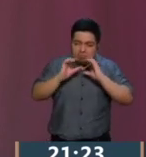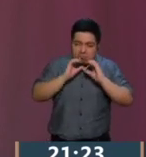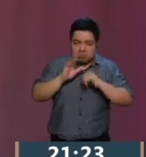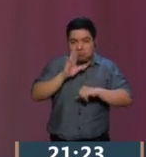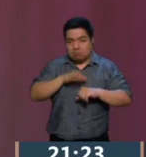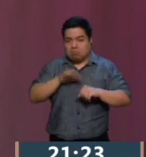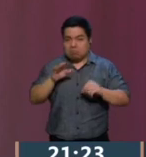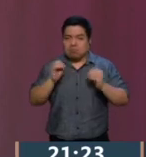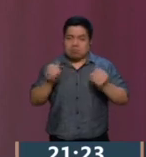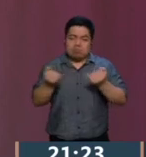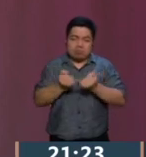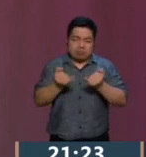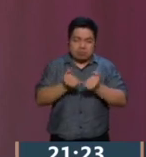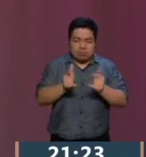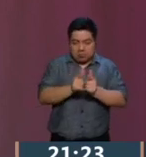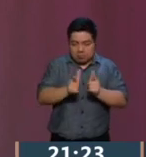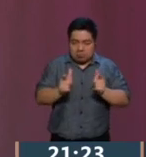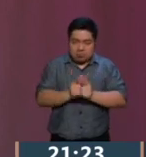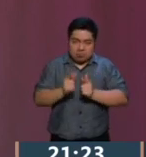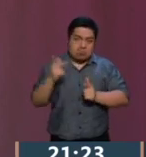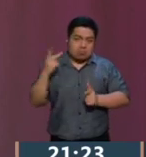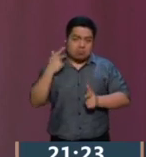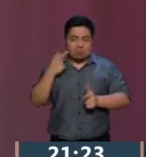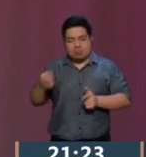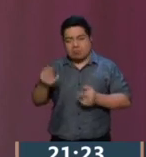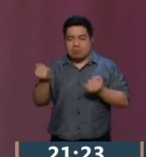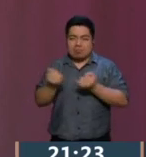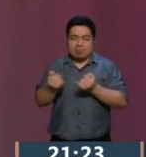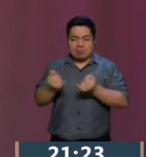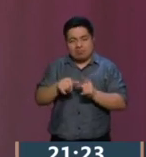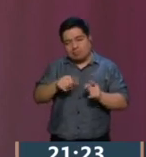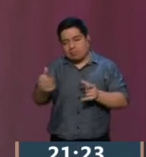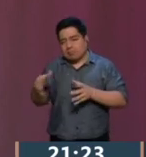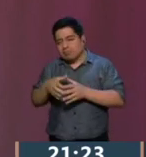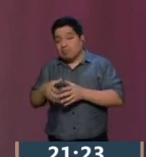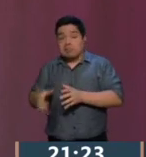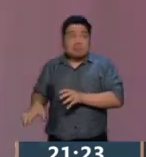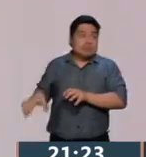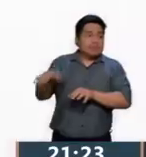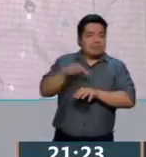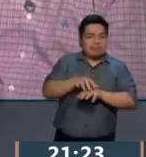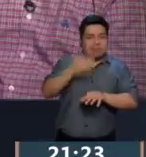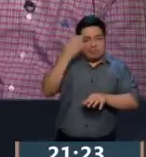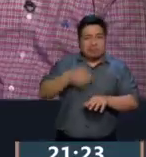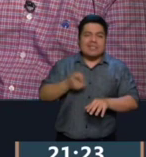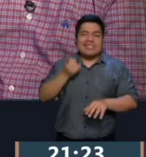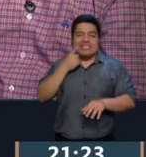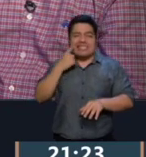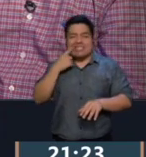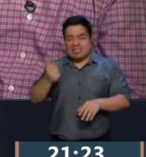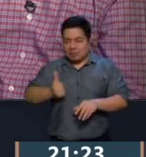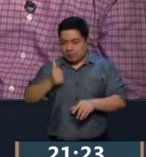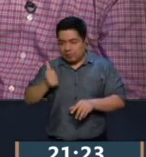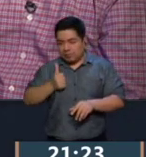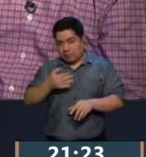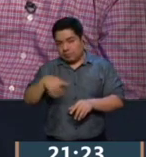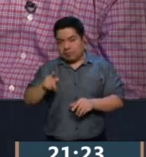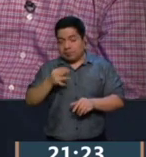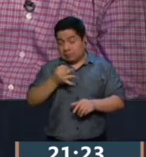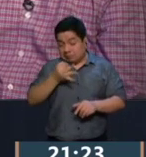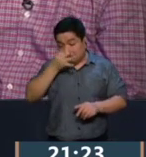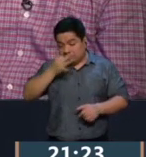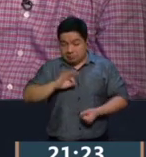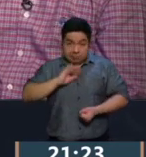creo que los partidos también, la oposición, desgraciadamente, pues se quiso montar en el tema. Afortunadamente es un tema que ya está próximo a